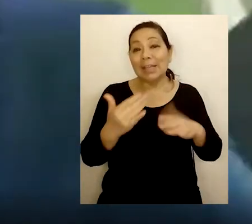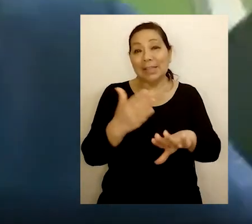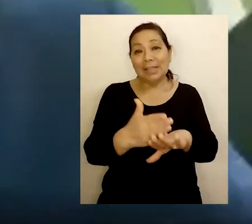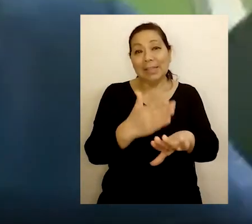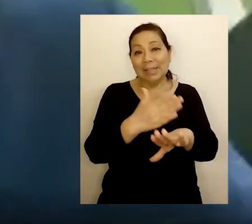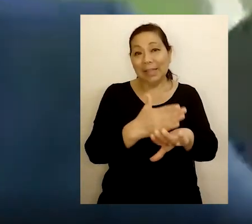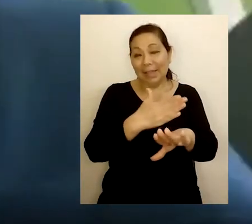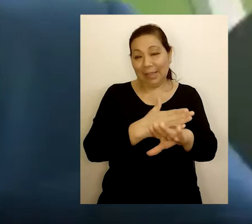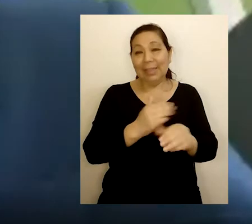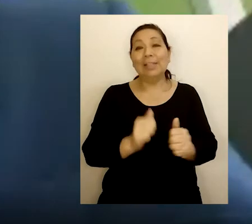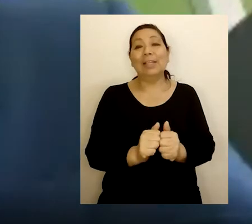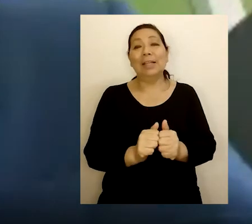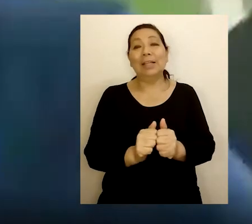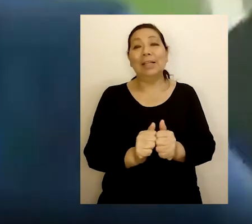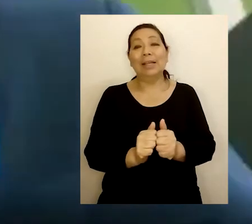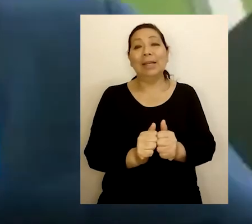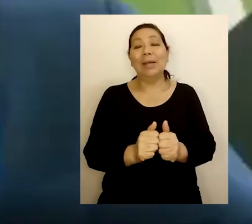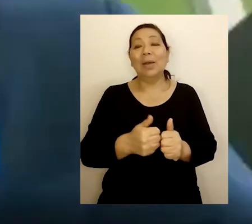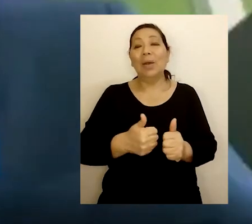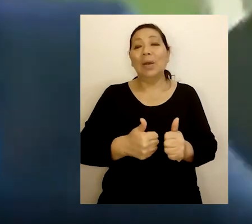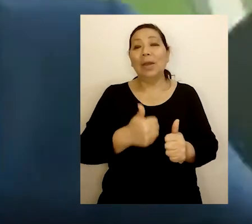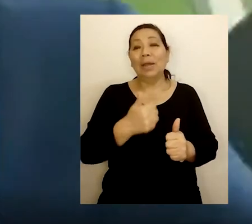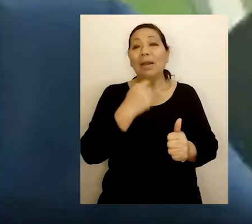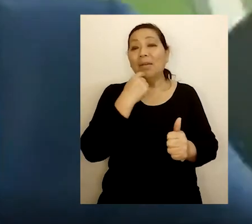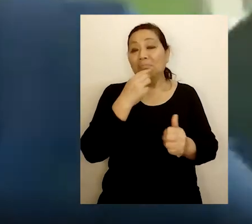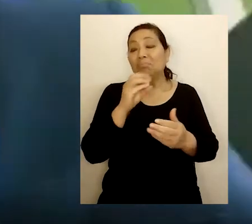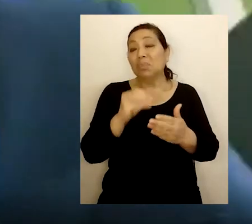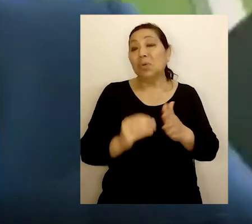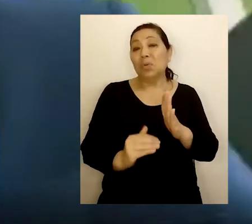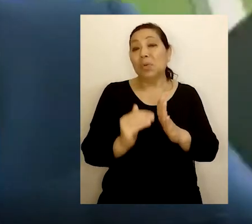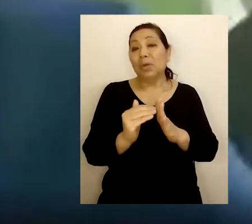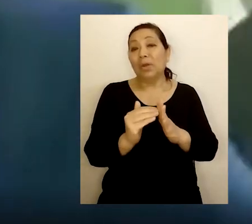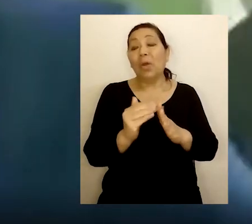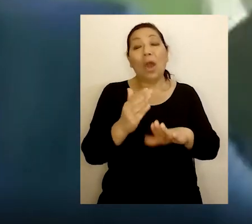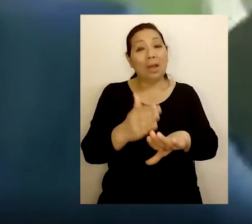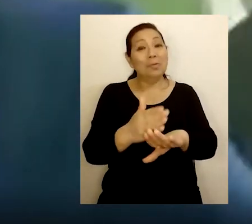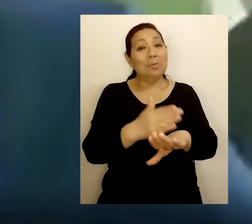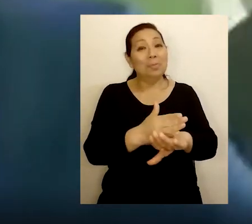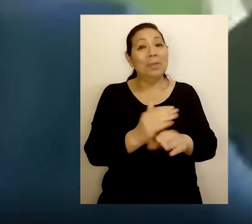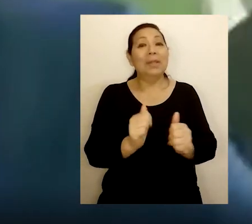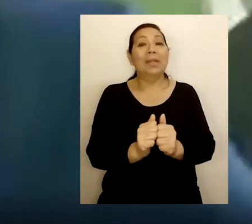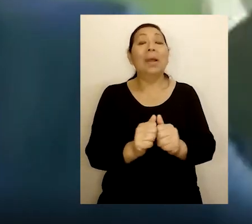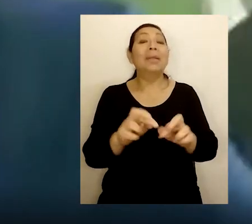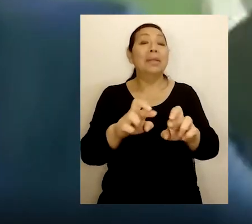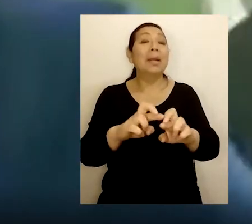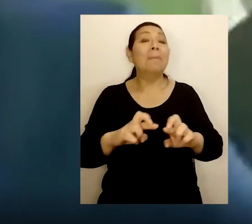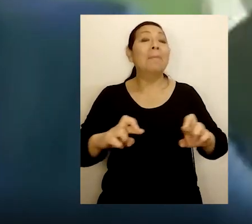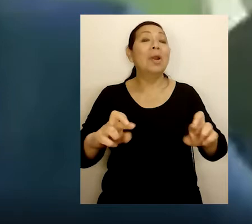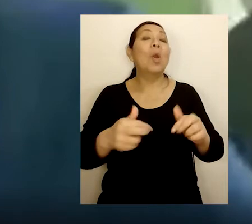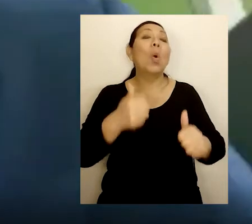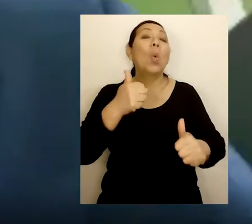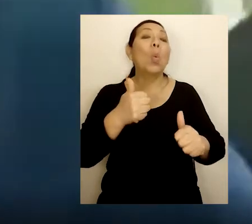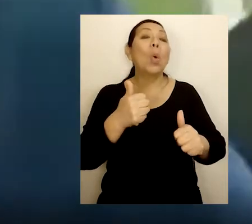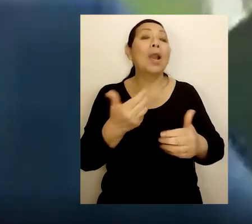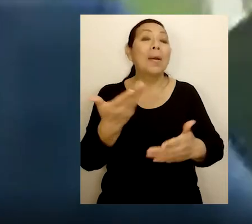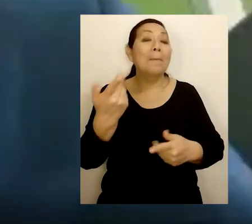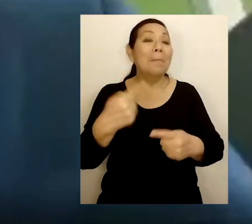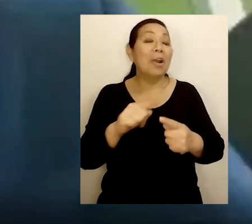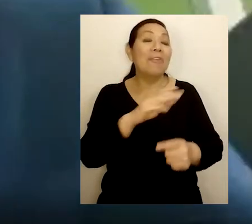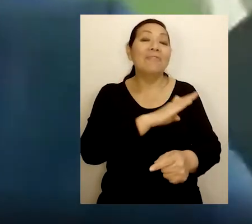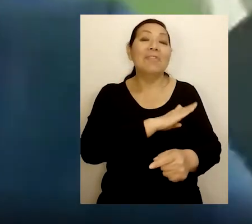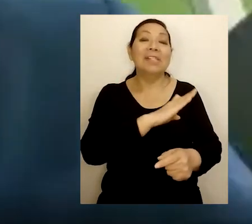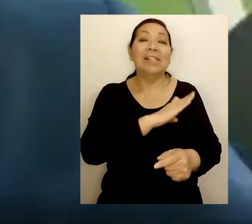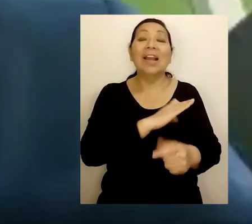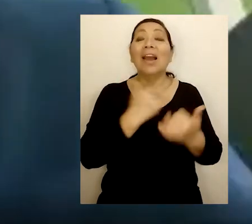desarrollo de la misma sentencia, la Sala Superior hace un desarrollo de extremo, el cual fue apelado por la